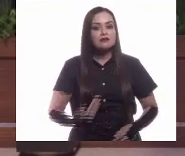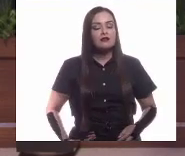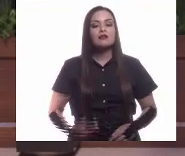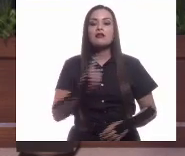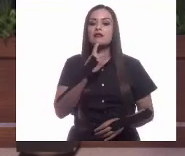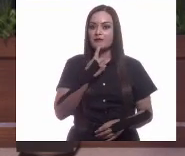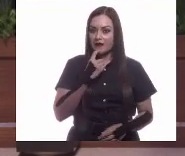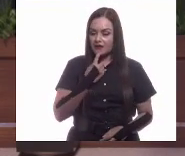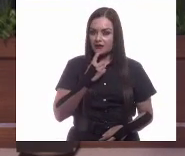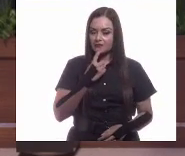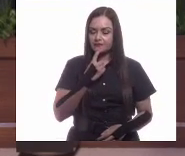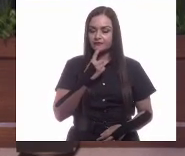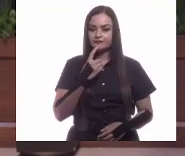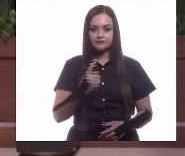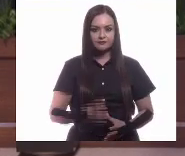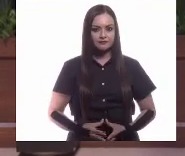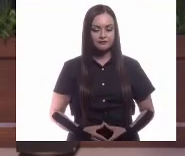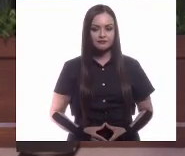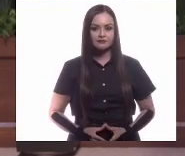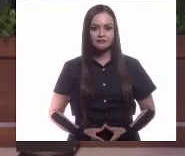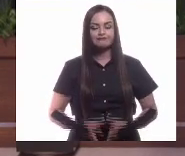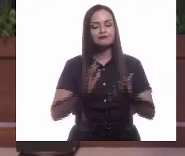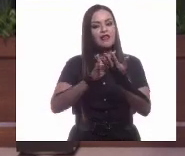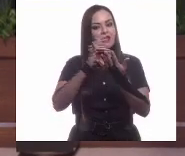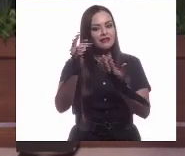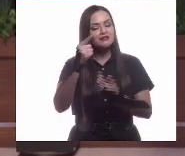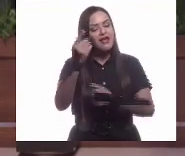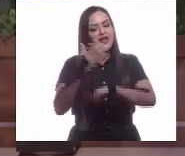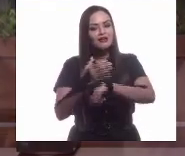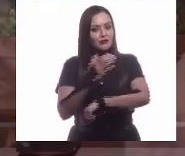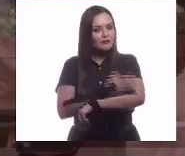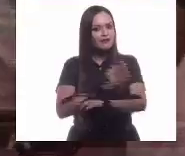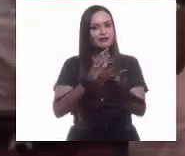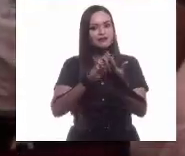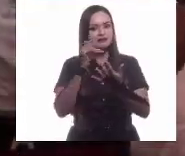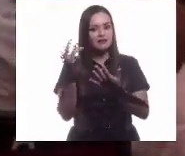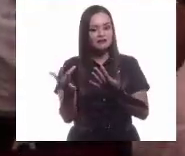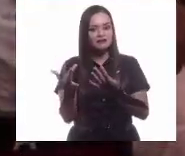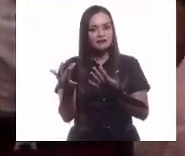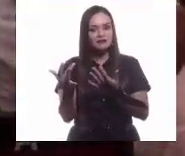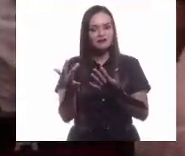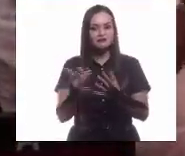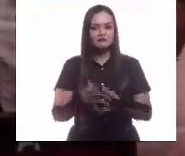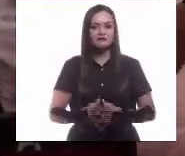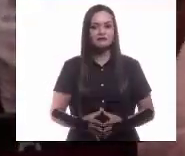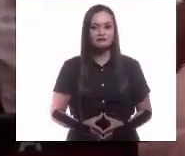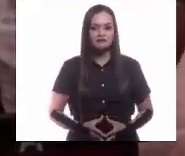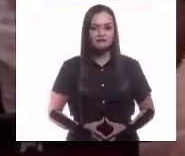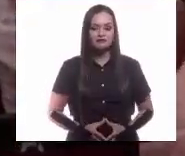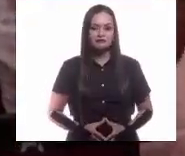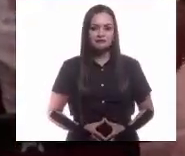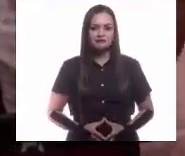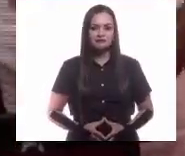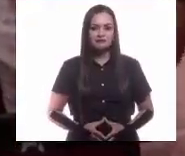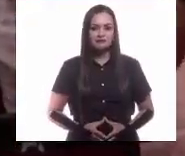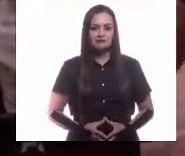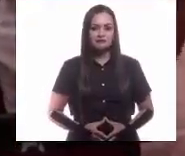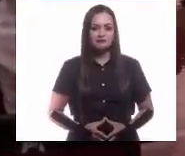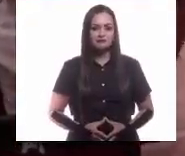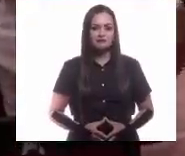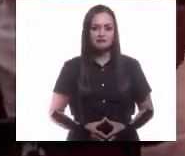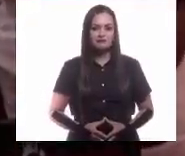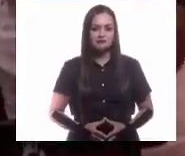licenciado Andrés Manuel López Obrador. Gracias, gracias, señor secretario. Y transmita la gratitud al señor presidente.